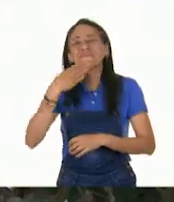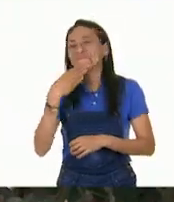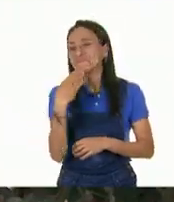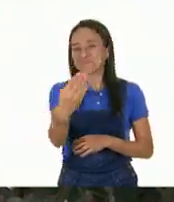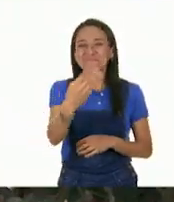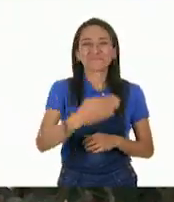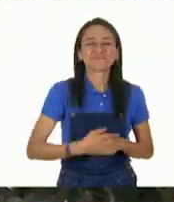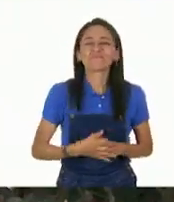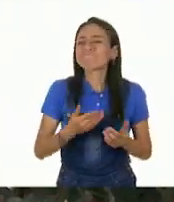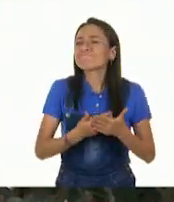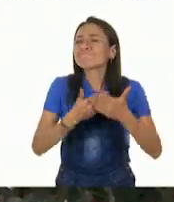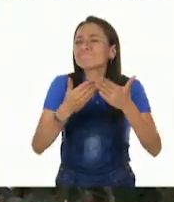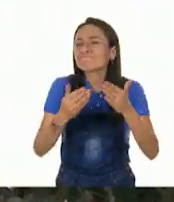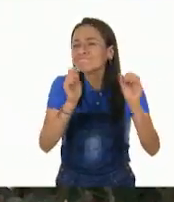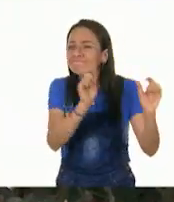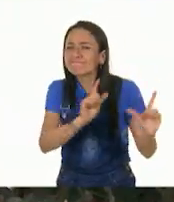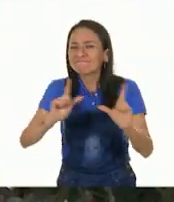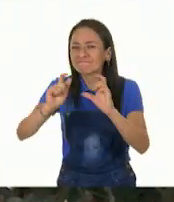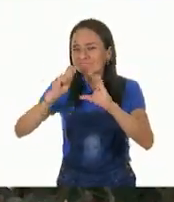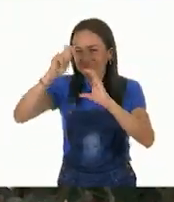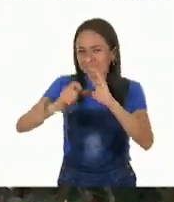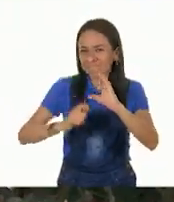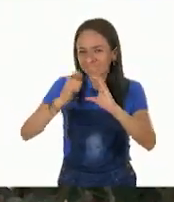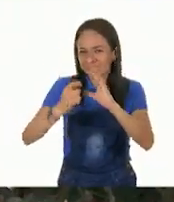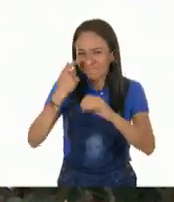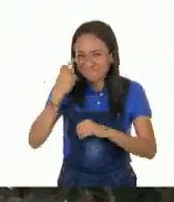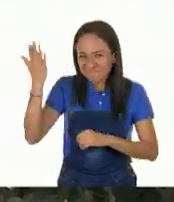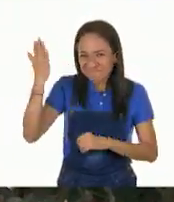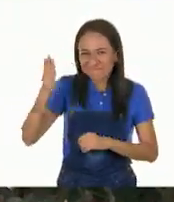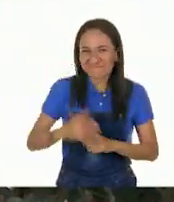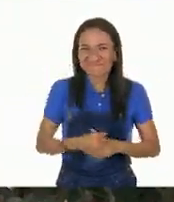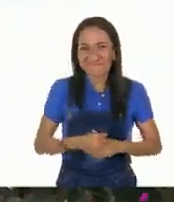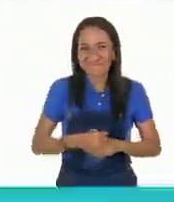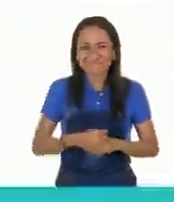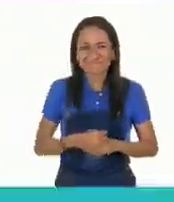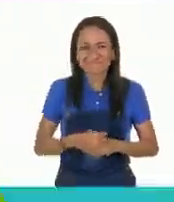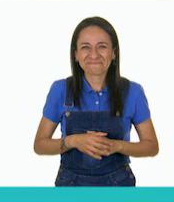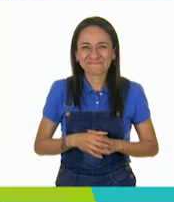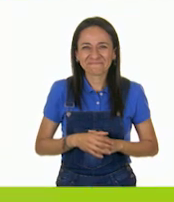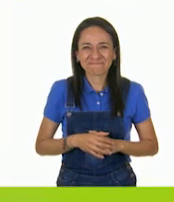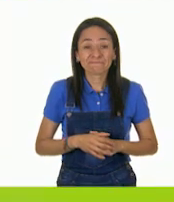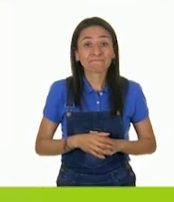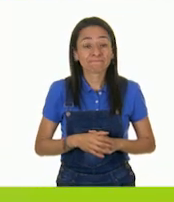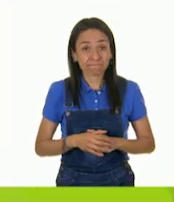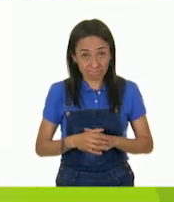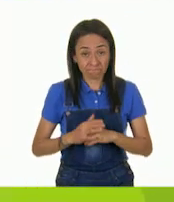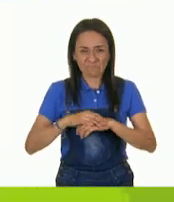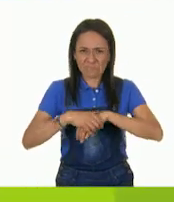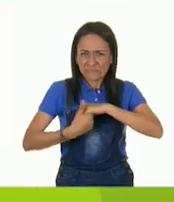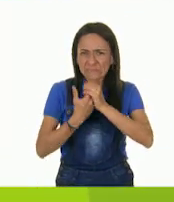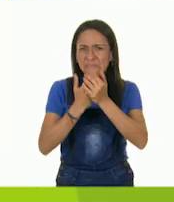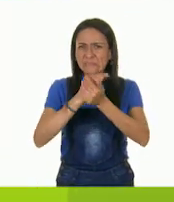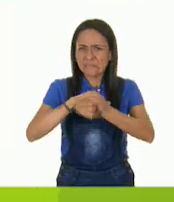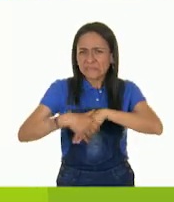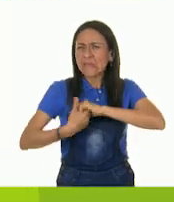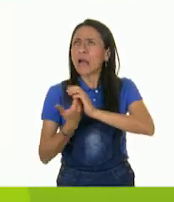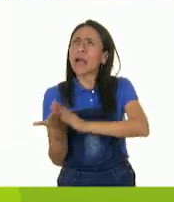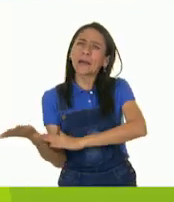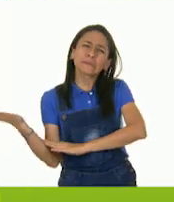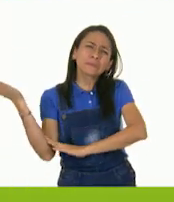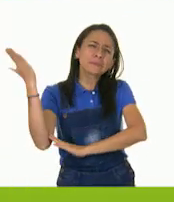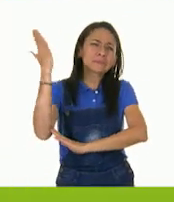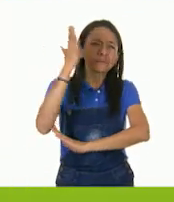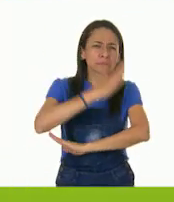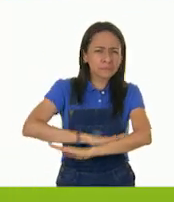vamos a ver el siguiente vídeo lavarnos las manos varias veces al día es